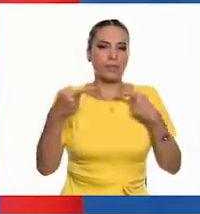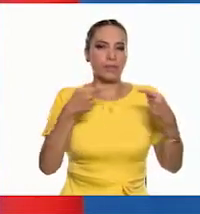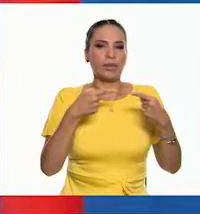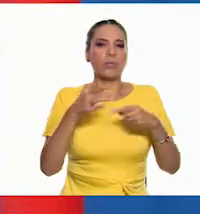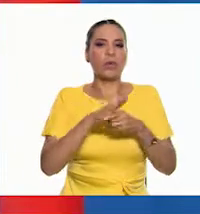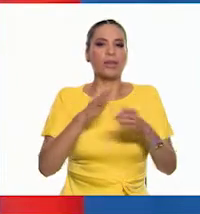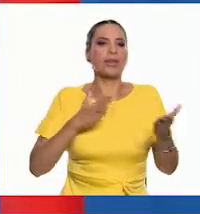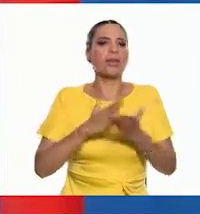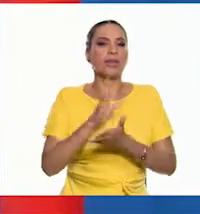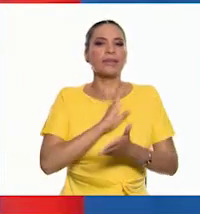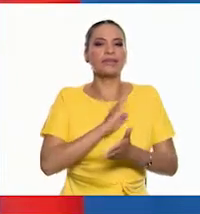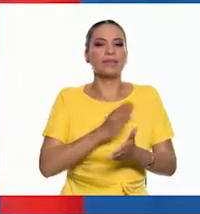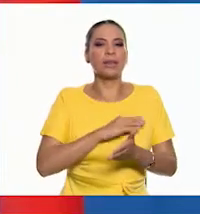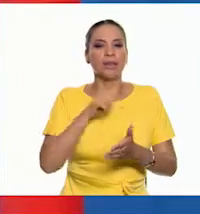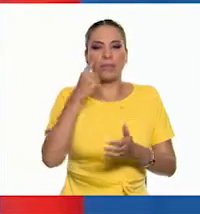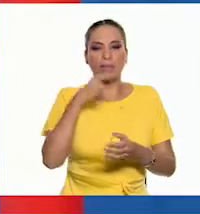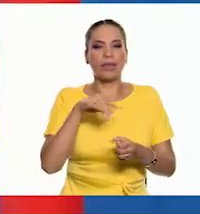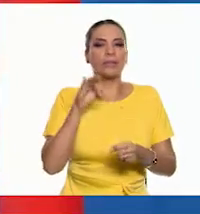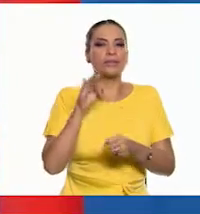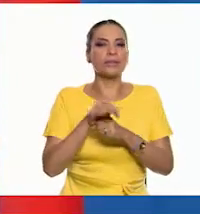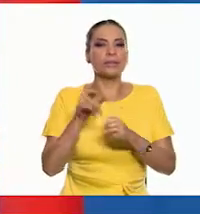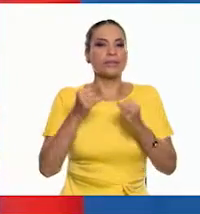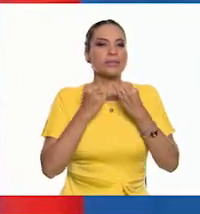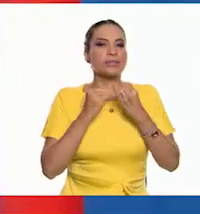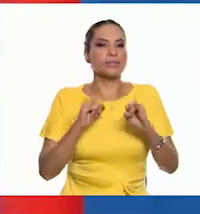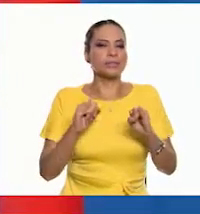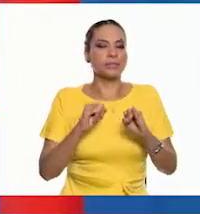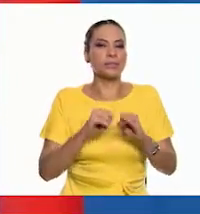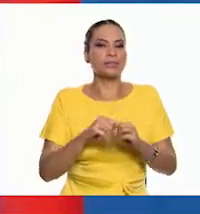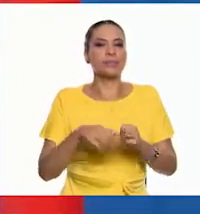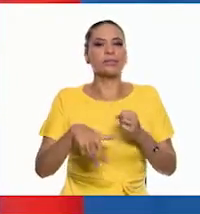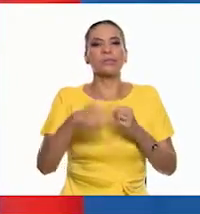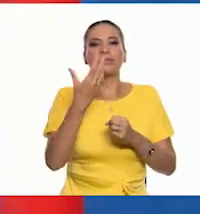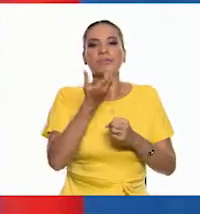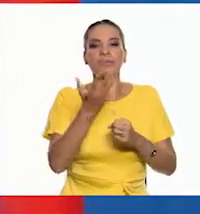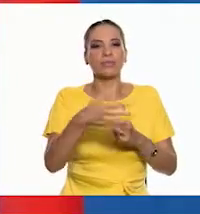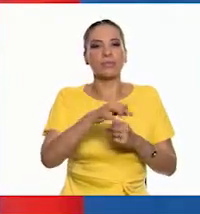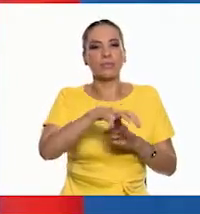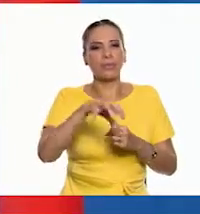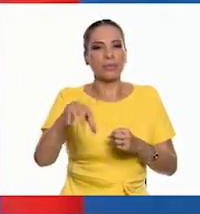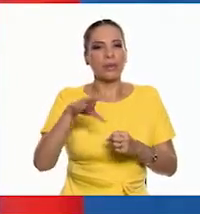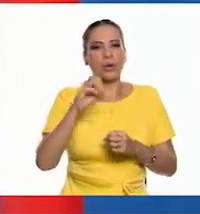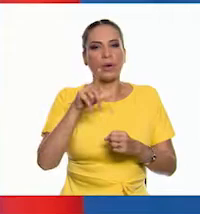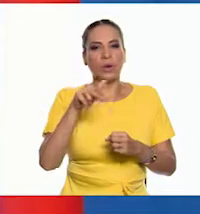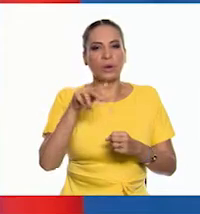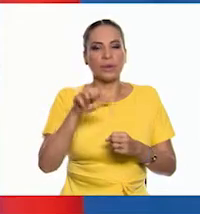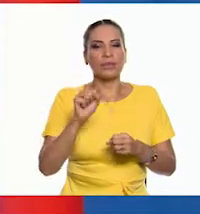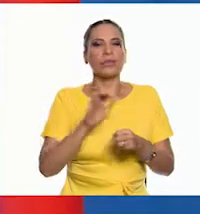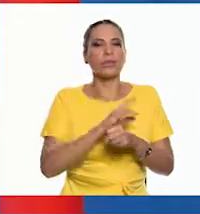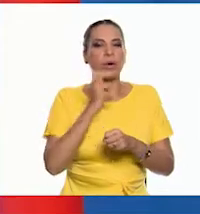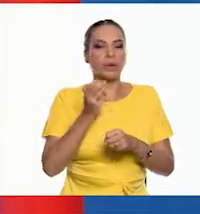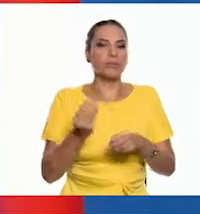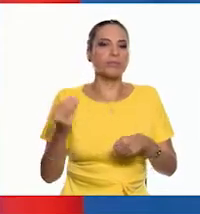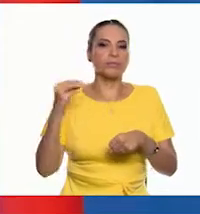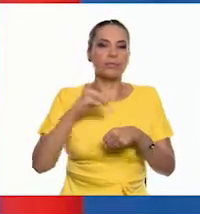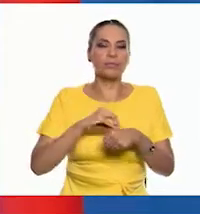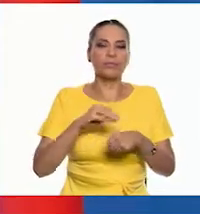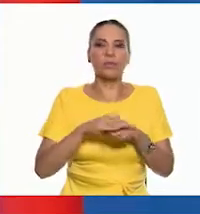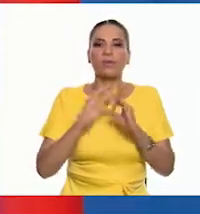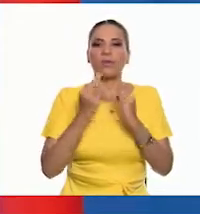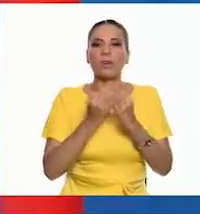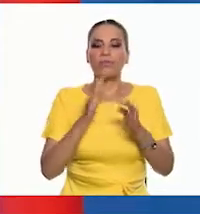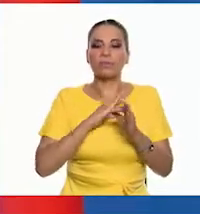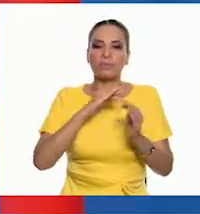por la intervención española en favor de la independencia de las 13 colonias. Por esta razón fue que implementó medidas